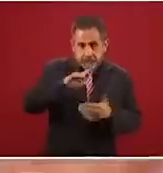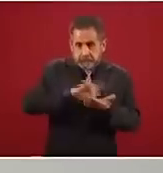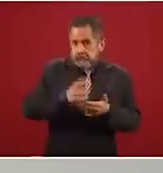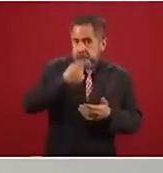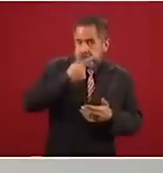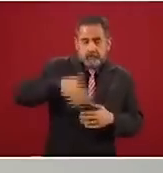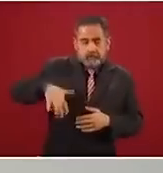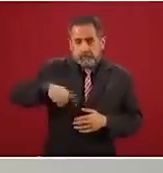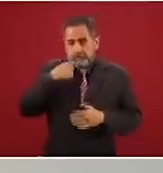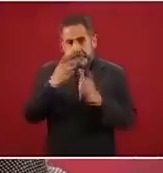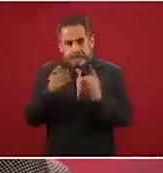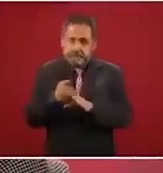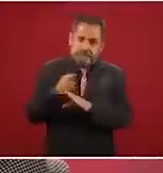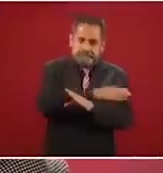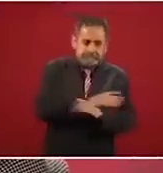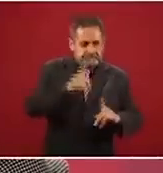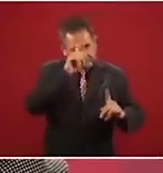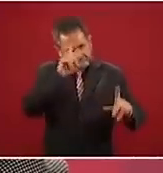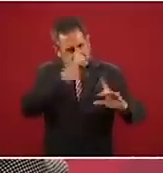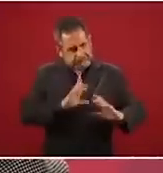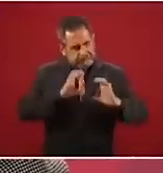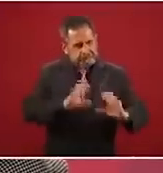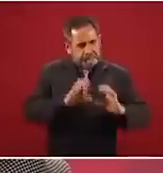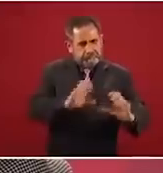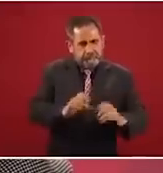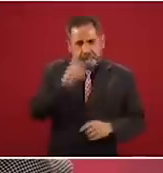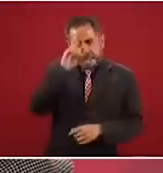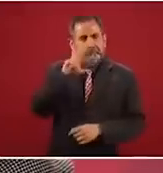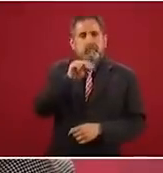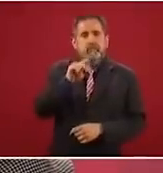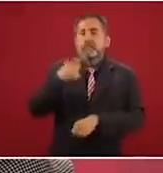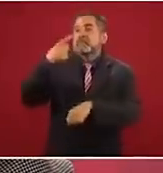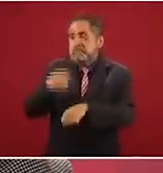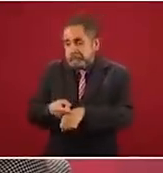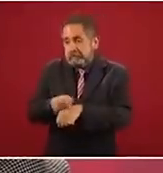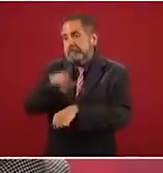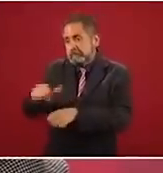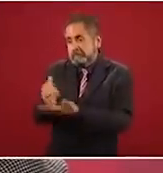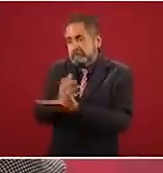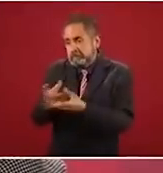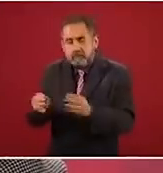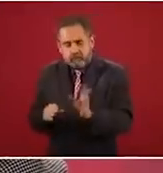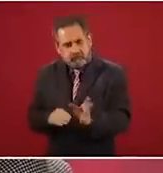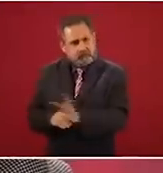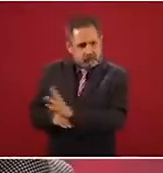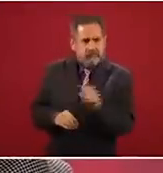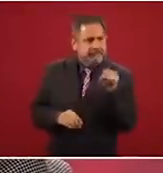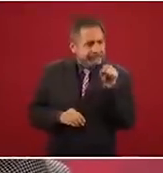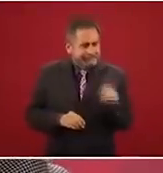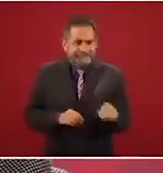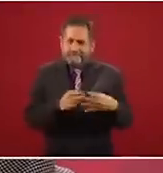como hoy se dijo desde el principio, de lo curativo, no haciendo a un lado lo curativo, sino haciendo un